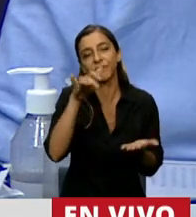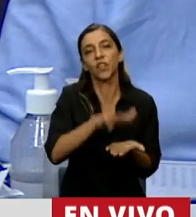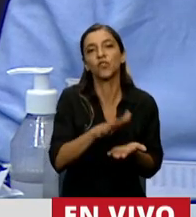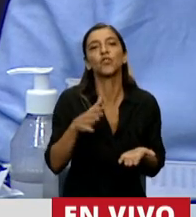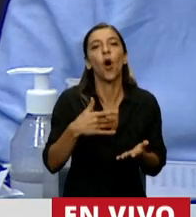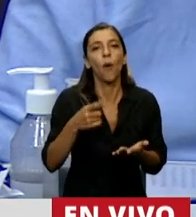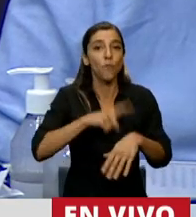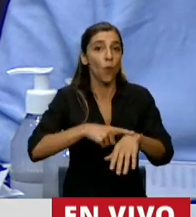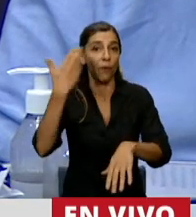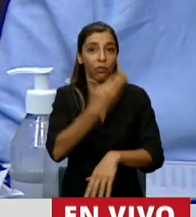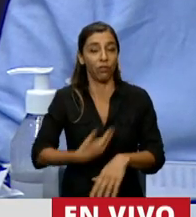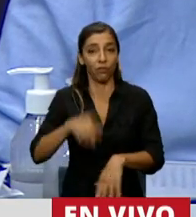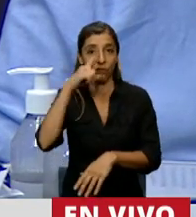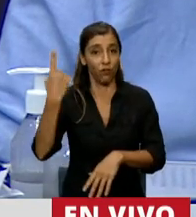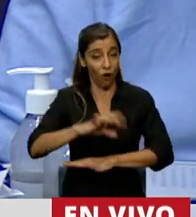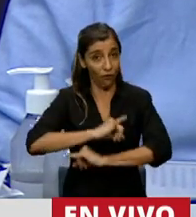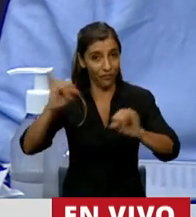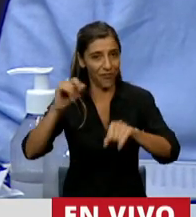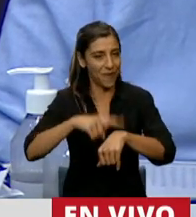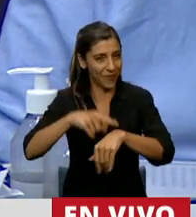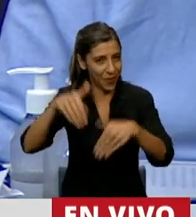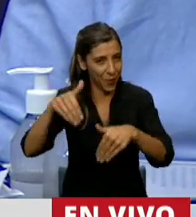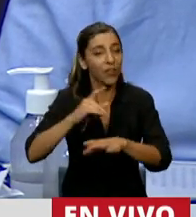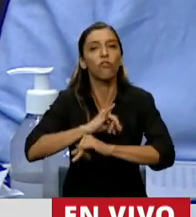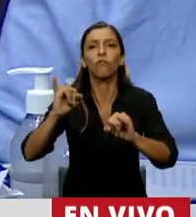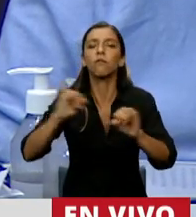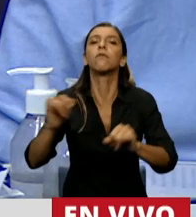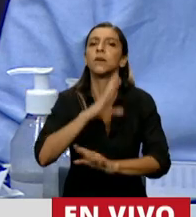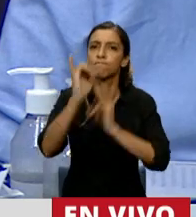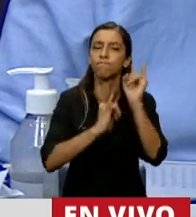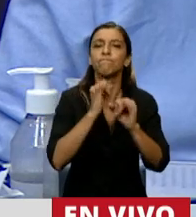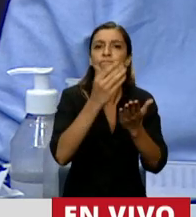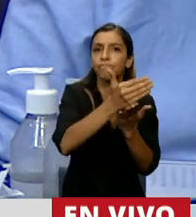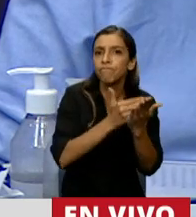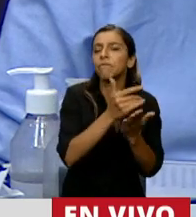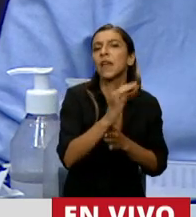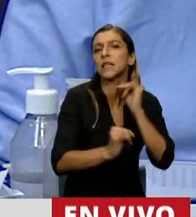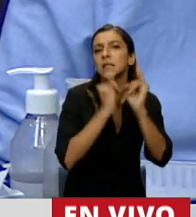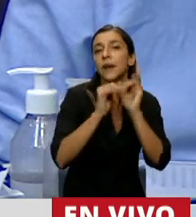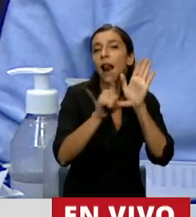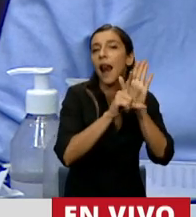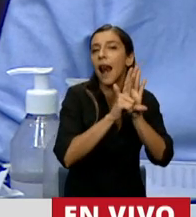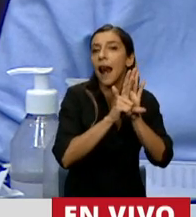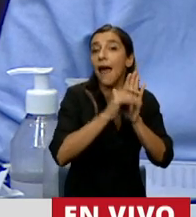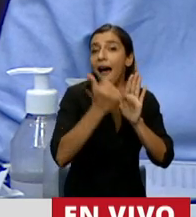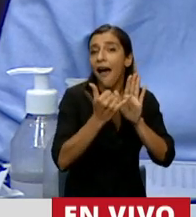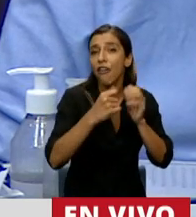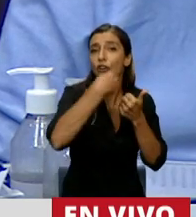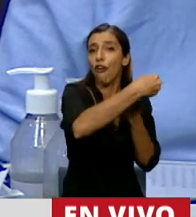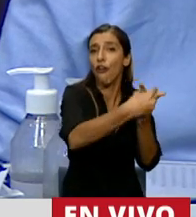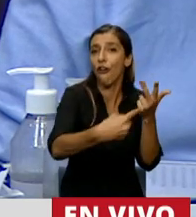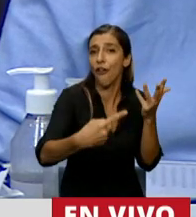nuestro presidente, se refiere a las leyes en las cuales se ancla este